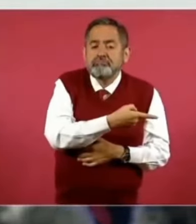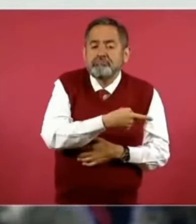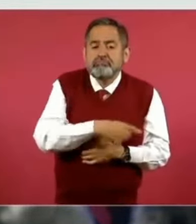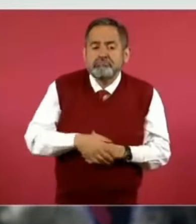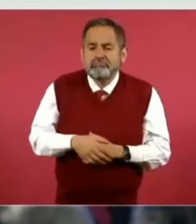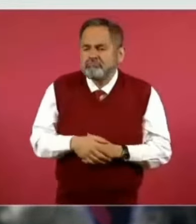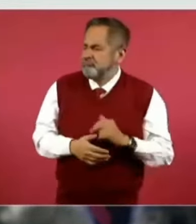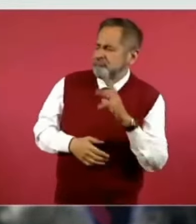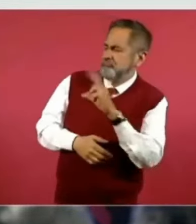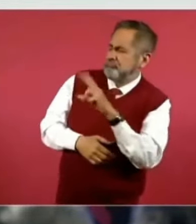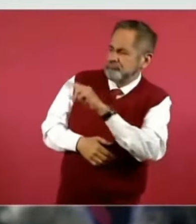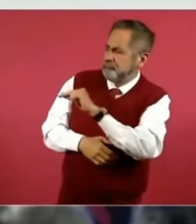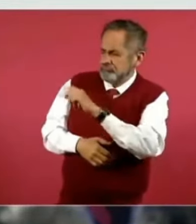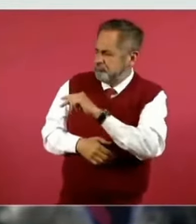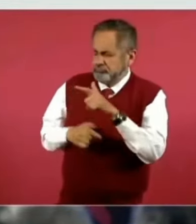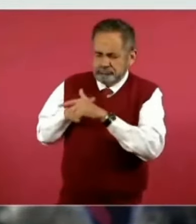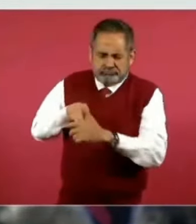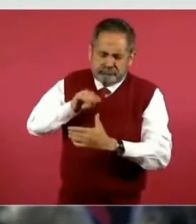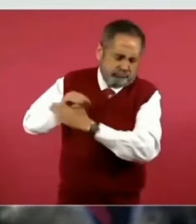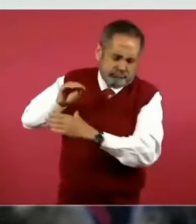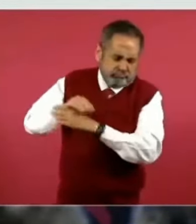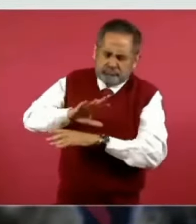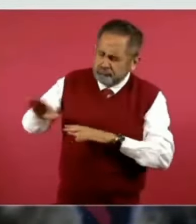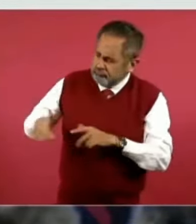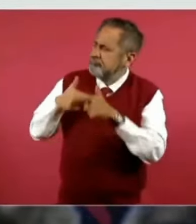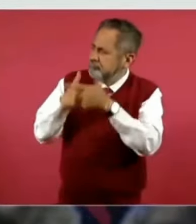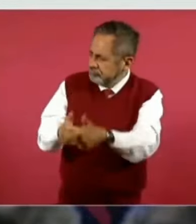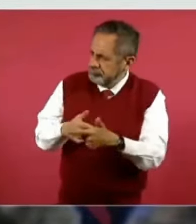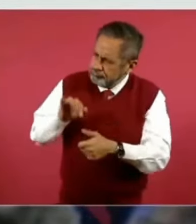hicieron rechazaron mi